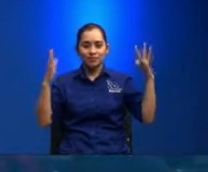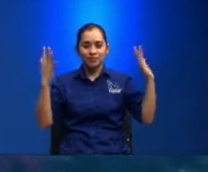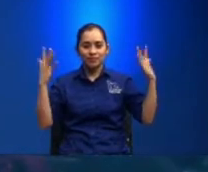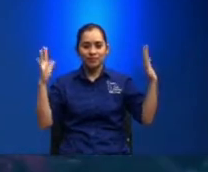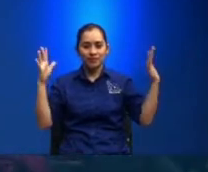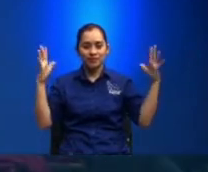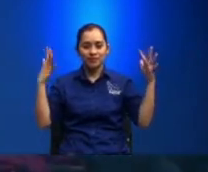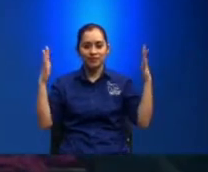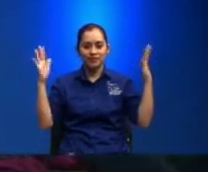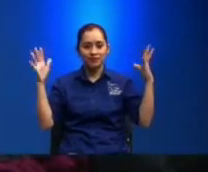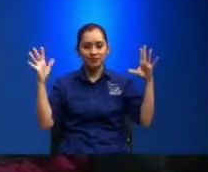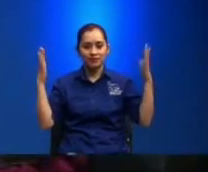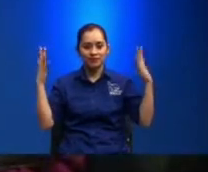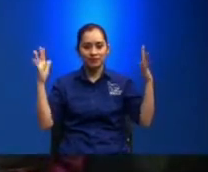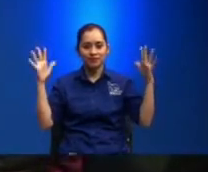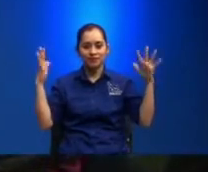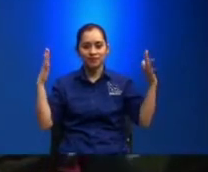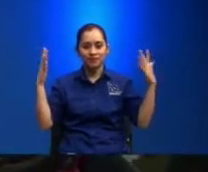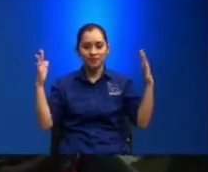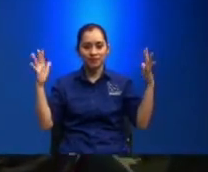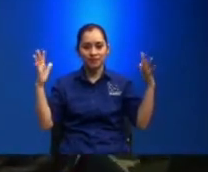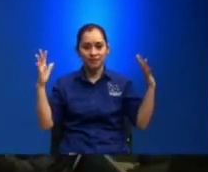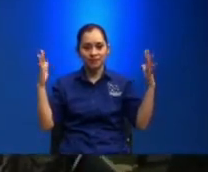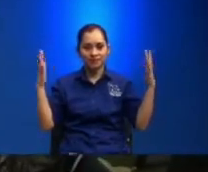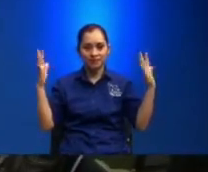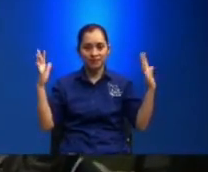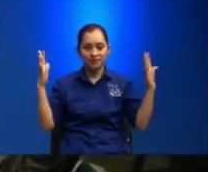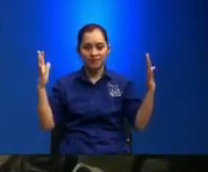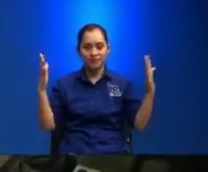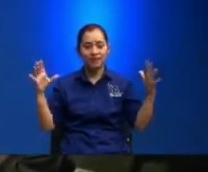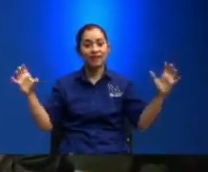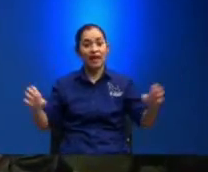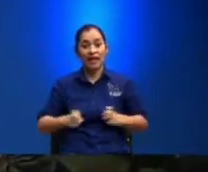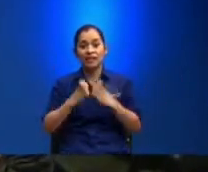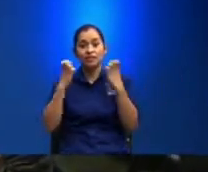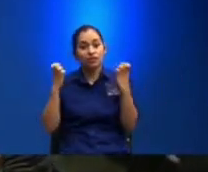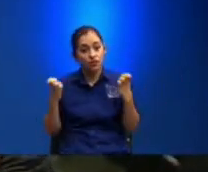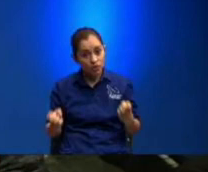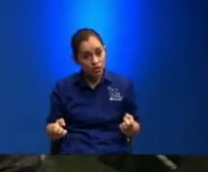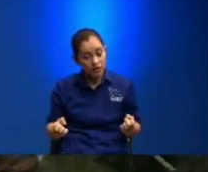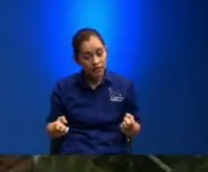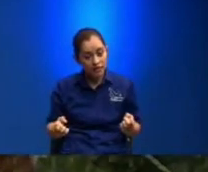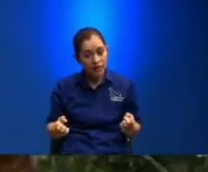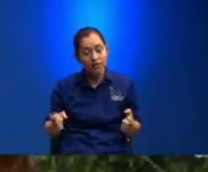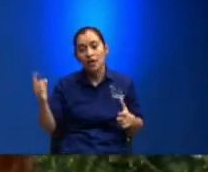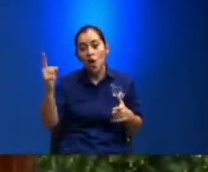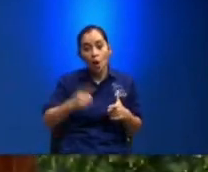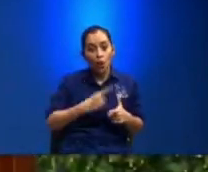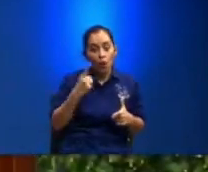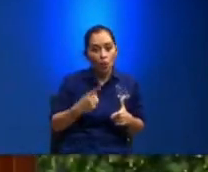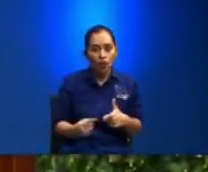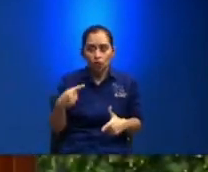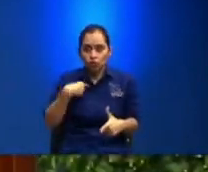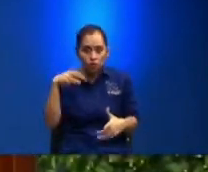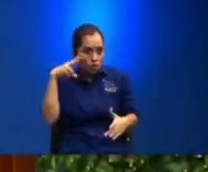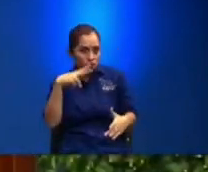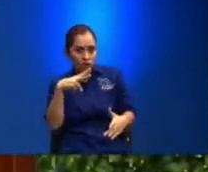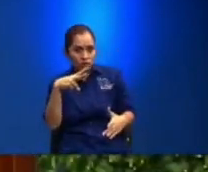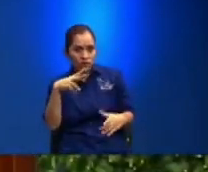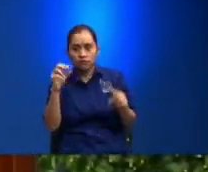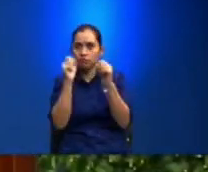de un fuerte al rey bendito entonces y cuando yo veo esto